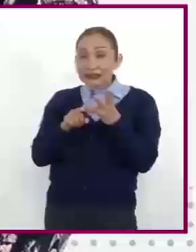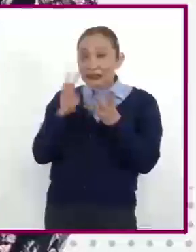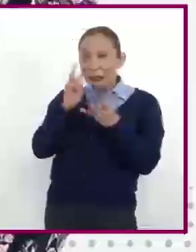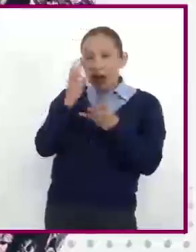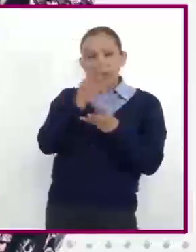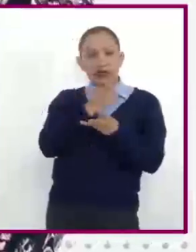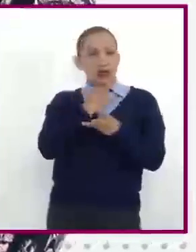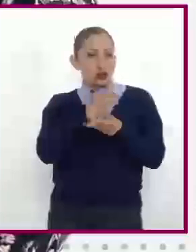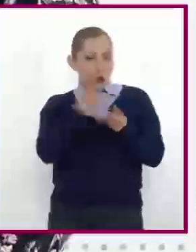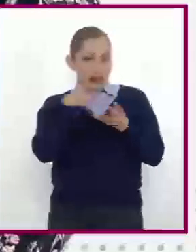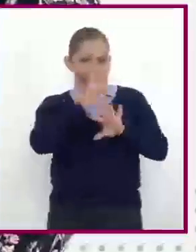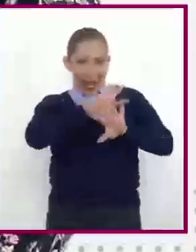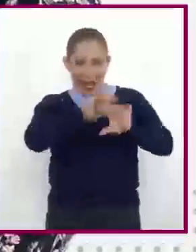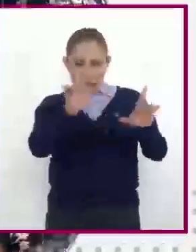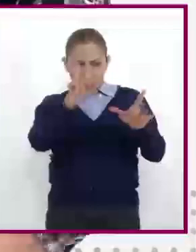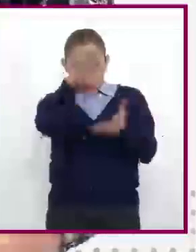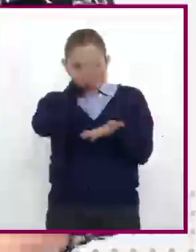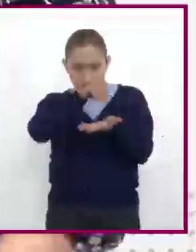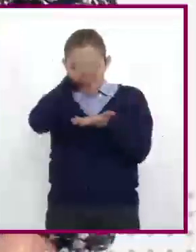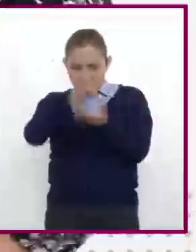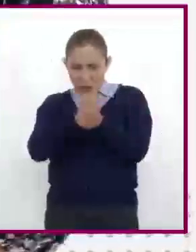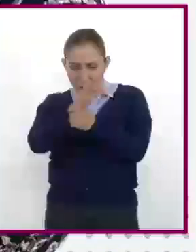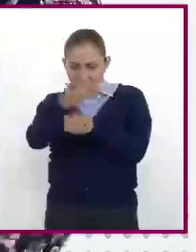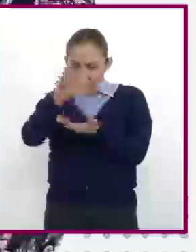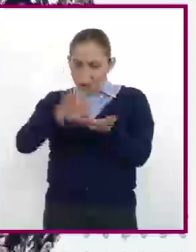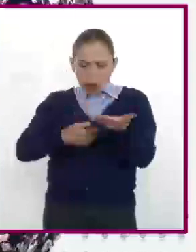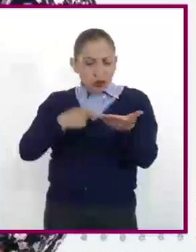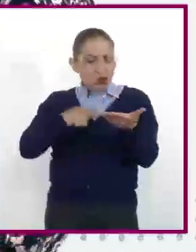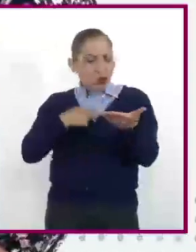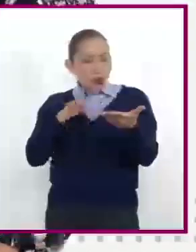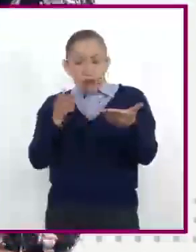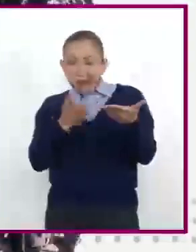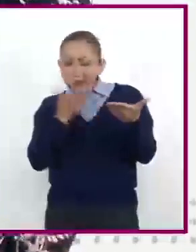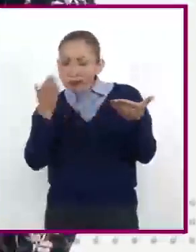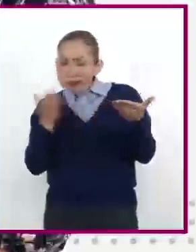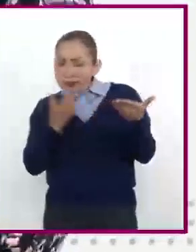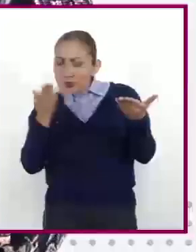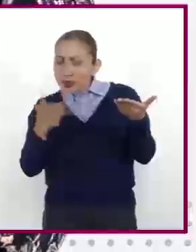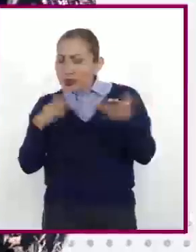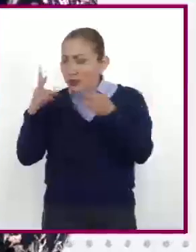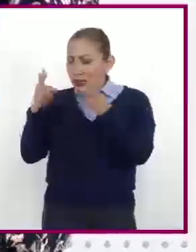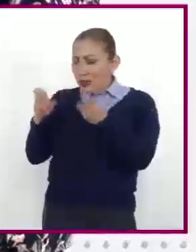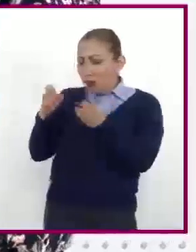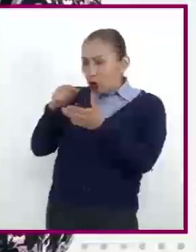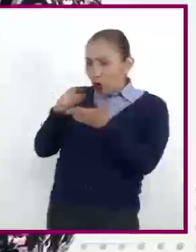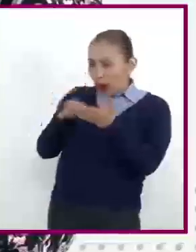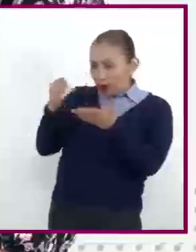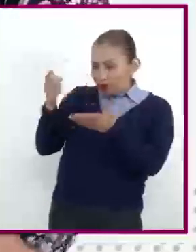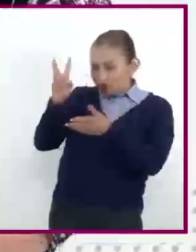en los resultados de la búsqueda, qué he encontrado, así como los contenidos